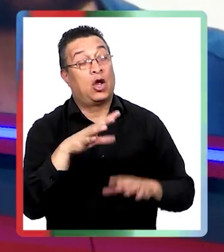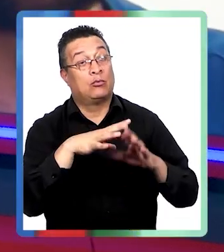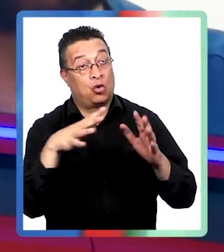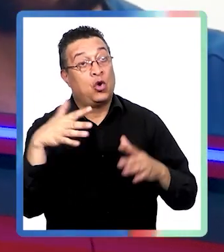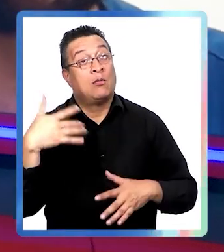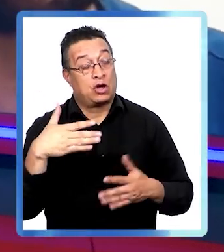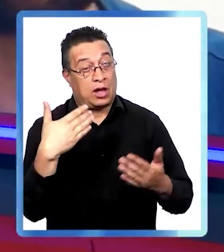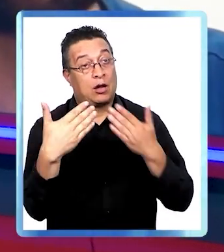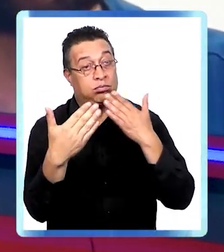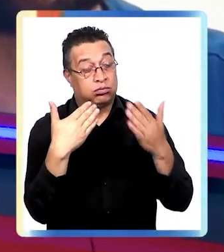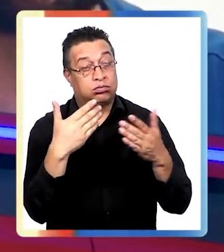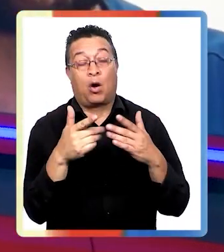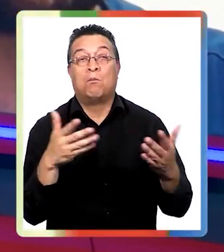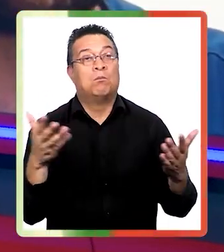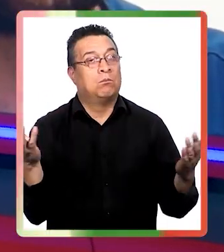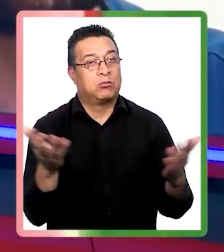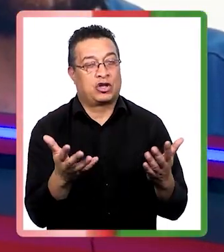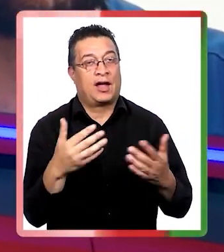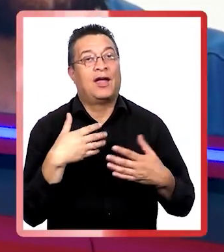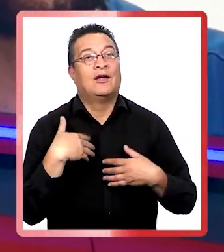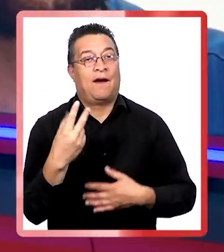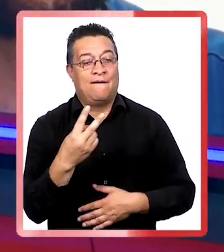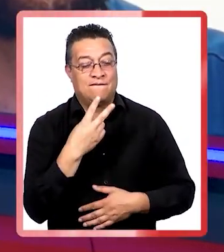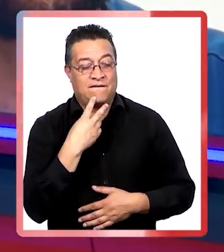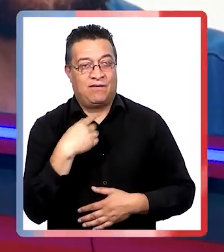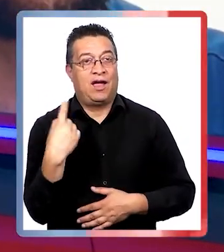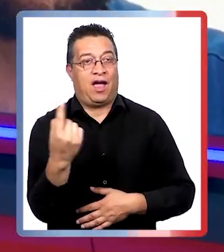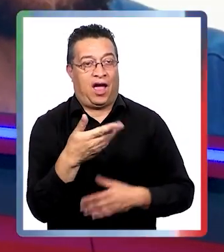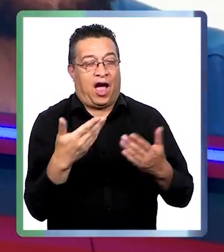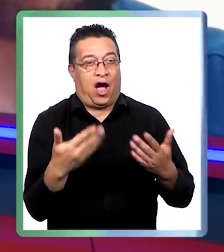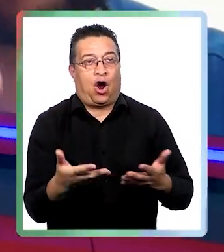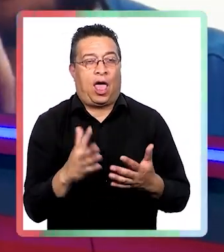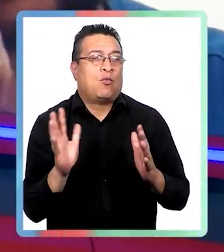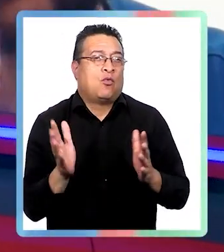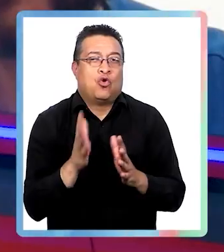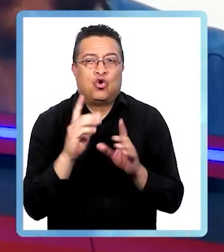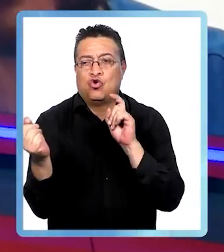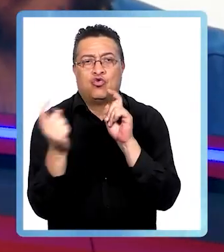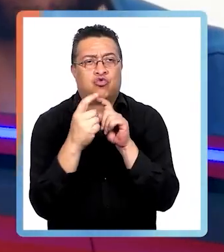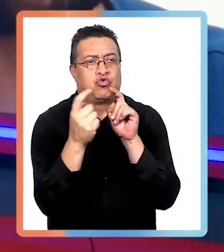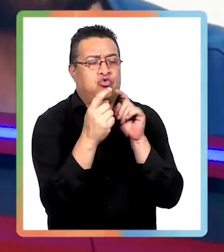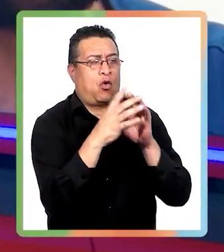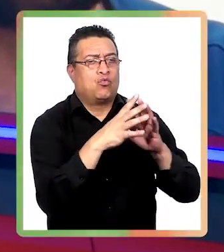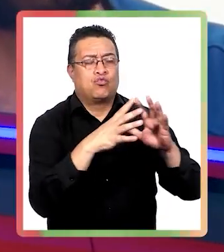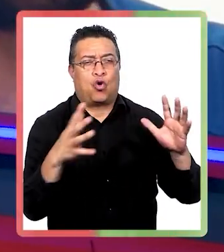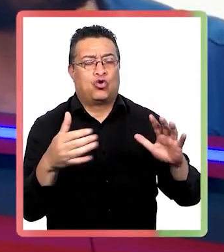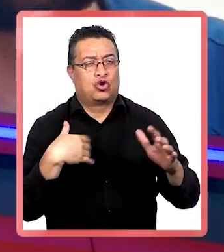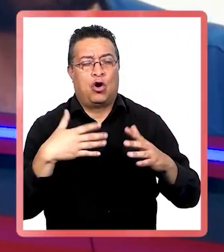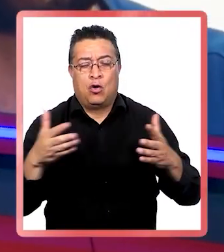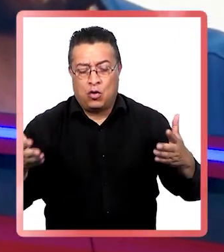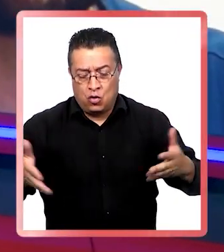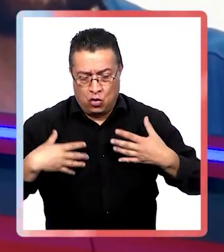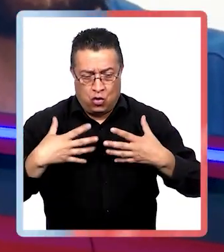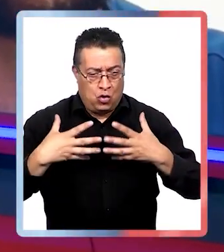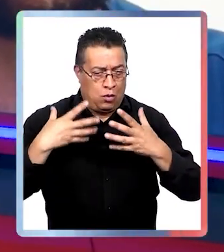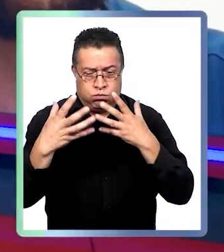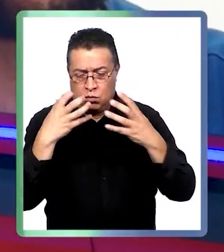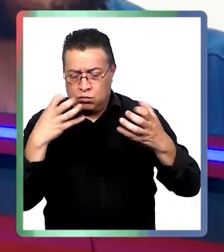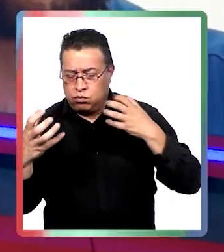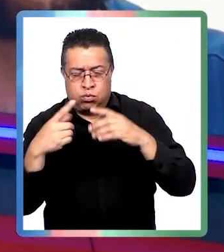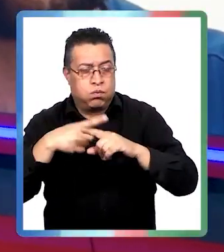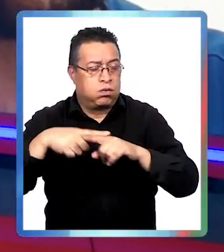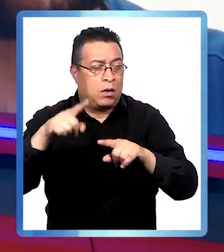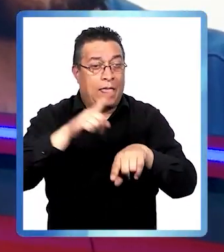Tan importante, doctor, conversar estos asuntos porque vivimos en una sociedad hiperconectada en el que tenemos tantos estímulos que